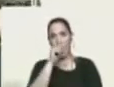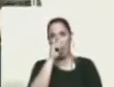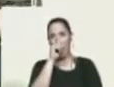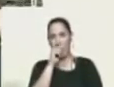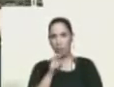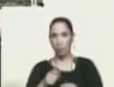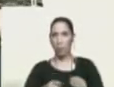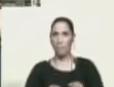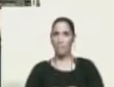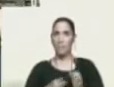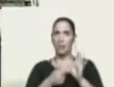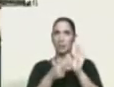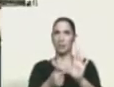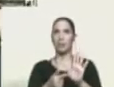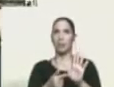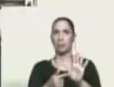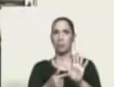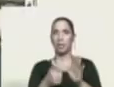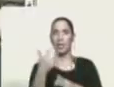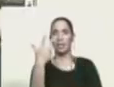presentaron